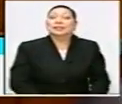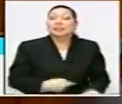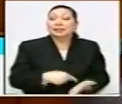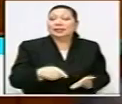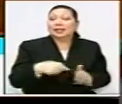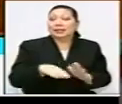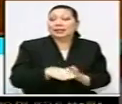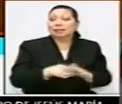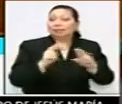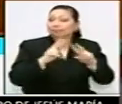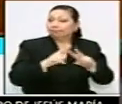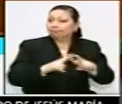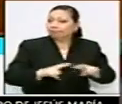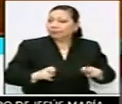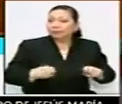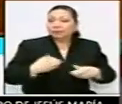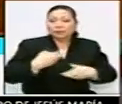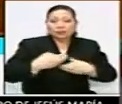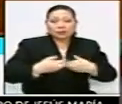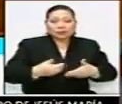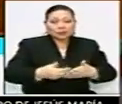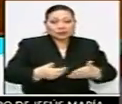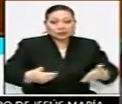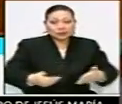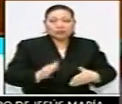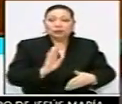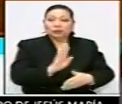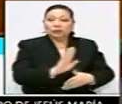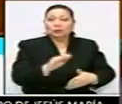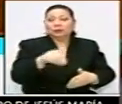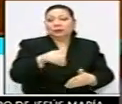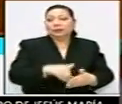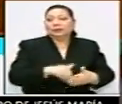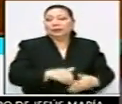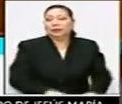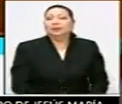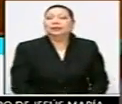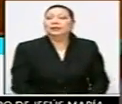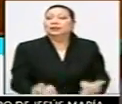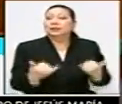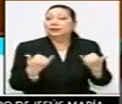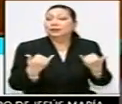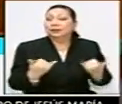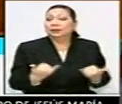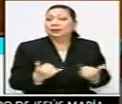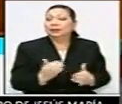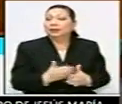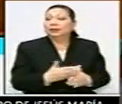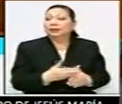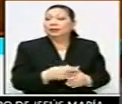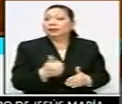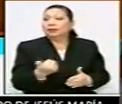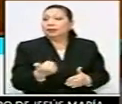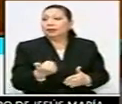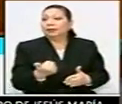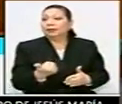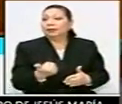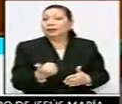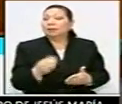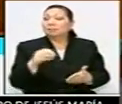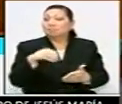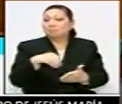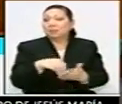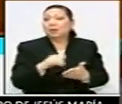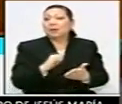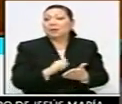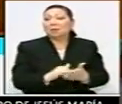emitidas dentro de las investigaciones, procesos anteriores a su elección. Estos, entre otros, han sido las